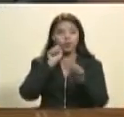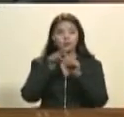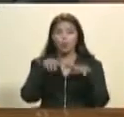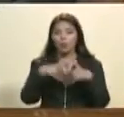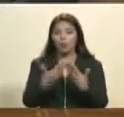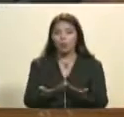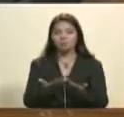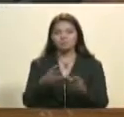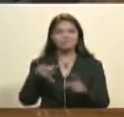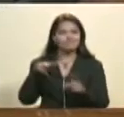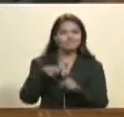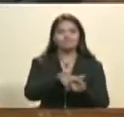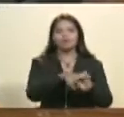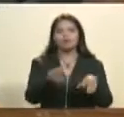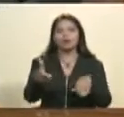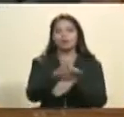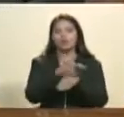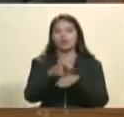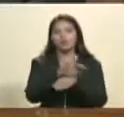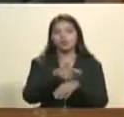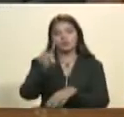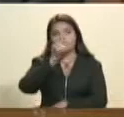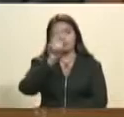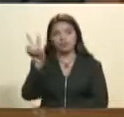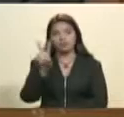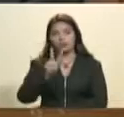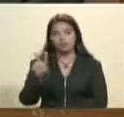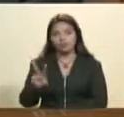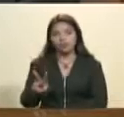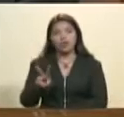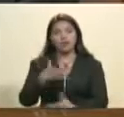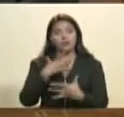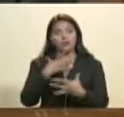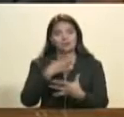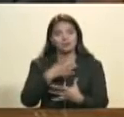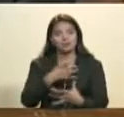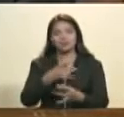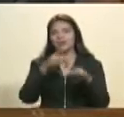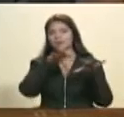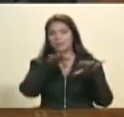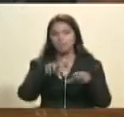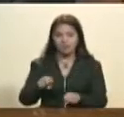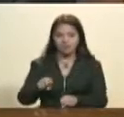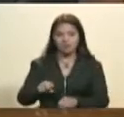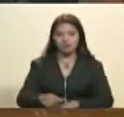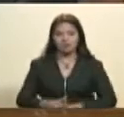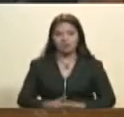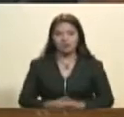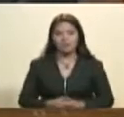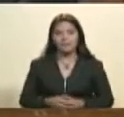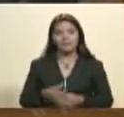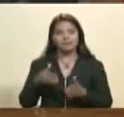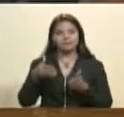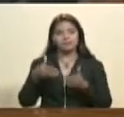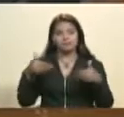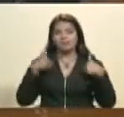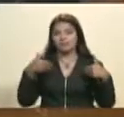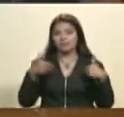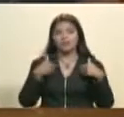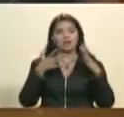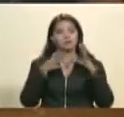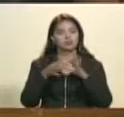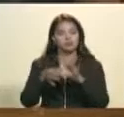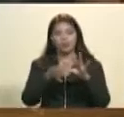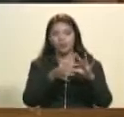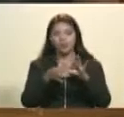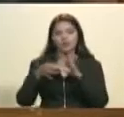de someter al gobierno venezolano a los intereses imperialistas, afectando con ello la soberanía